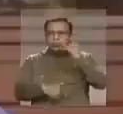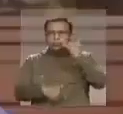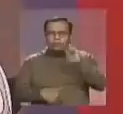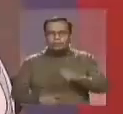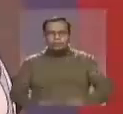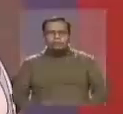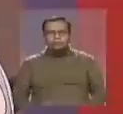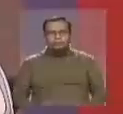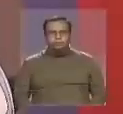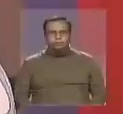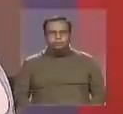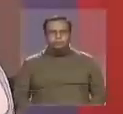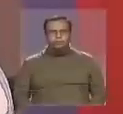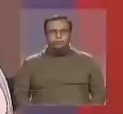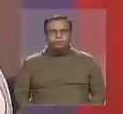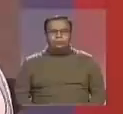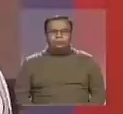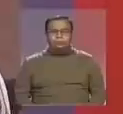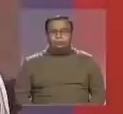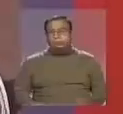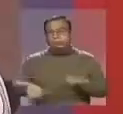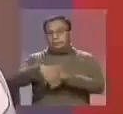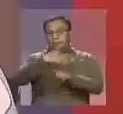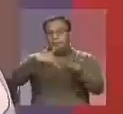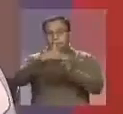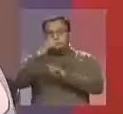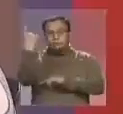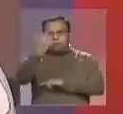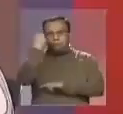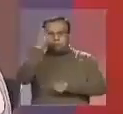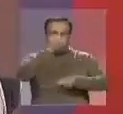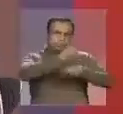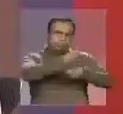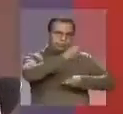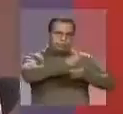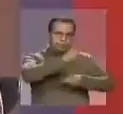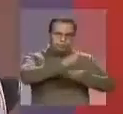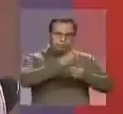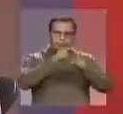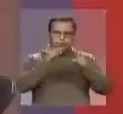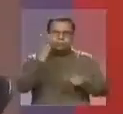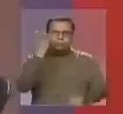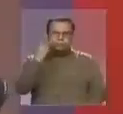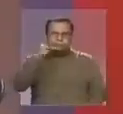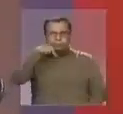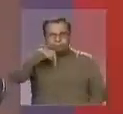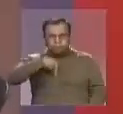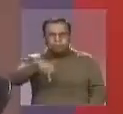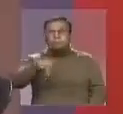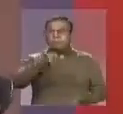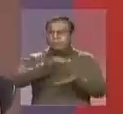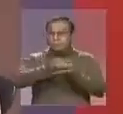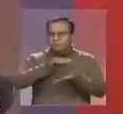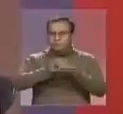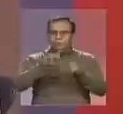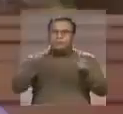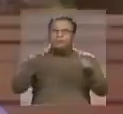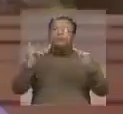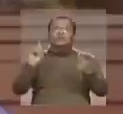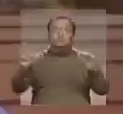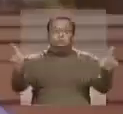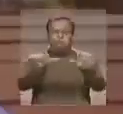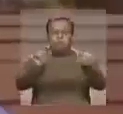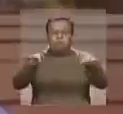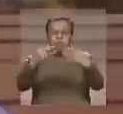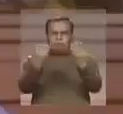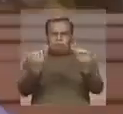Bueno, digamos, hablando en ámbitos generales, tanto en lo laboral y claro, en la vida cotidiana. Me gustaría, porque creo que lo que la audiencia y